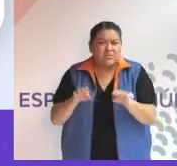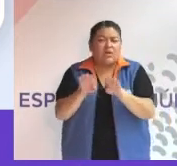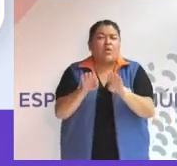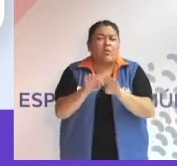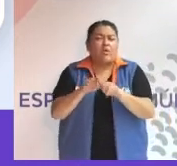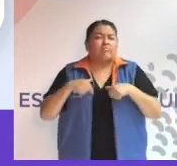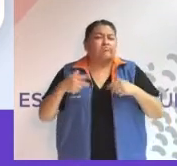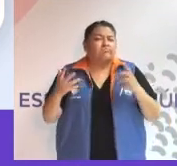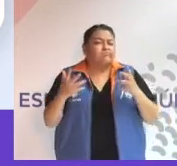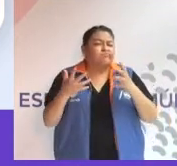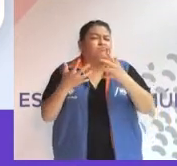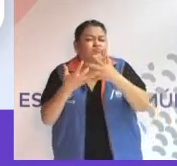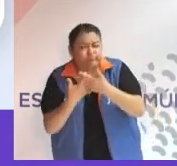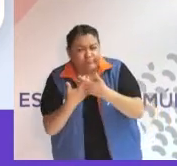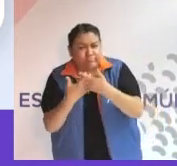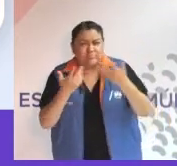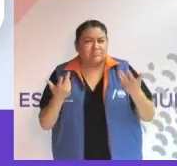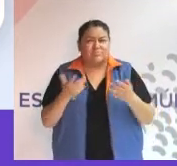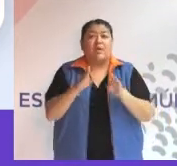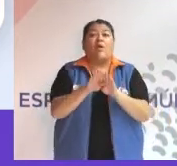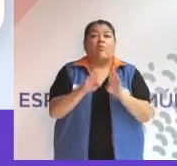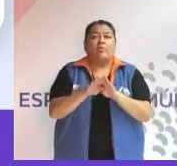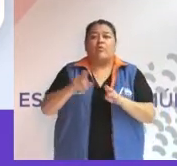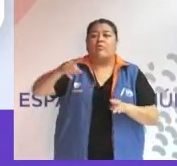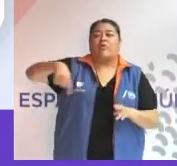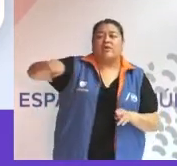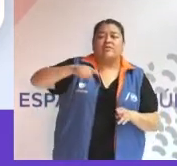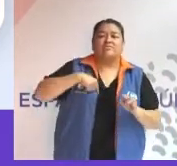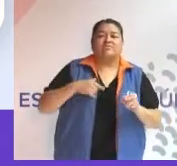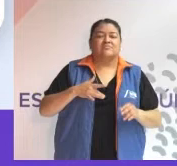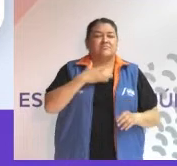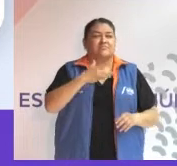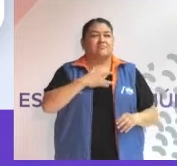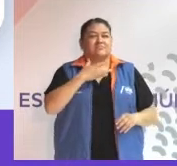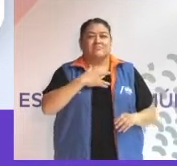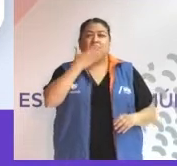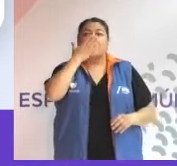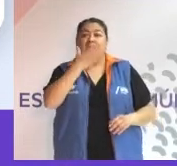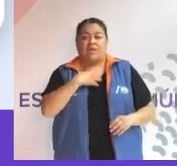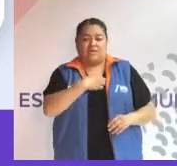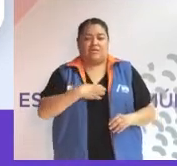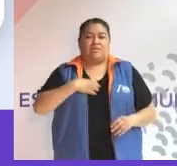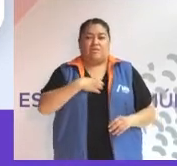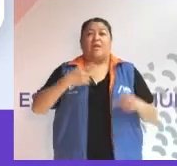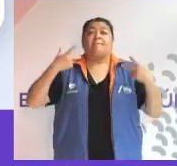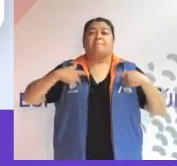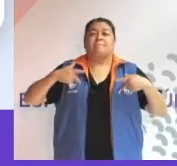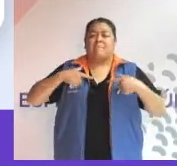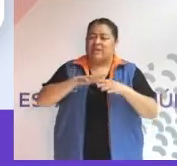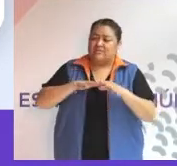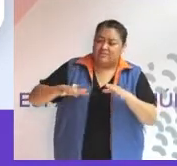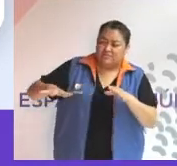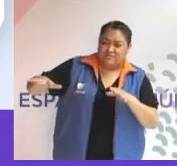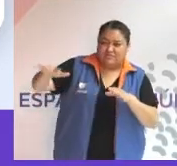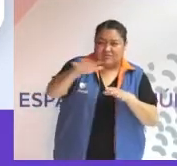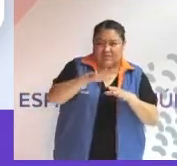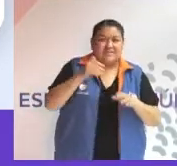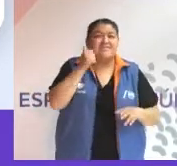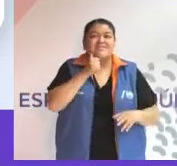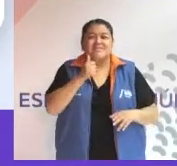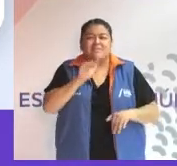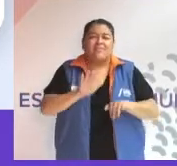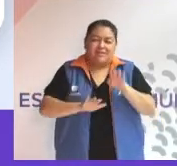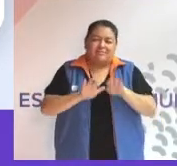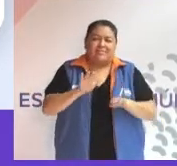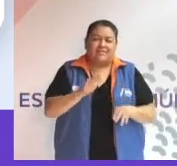Jackie, con lo que los hace sentir bien, ¿no? La verdad es que somos los seres humanos, somos un poco egoístas